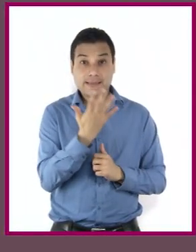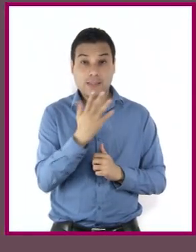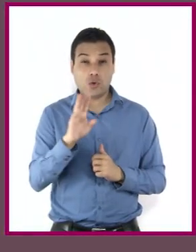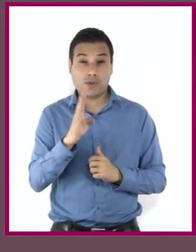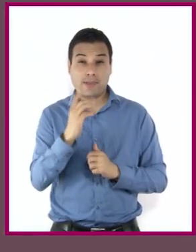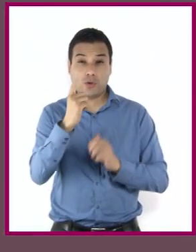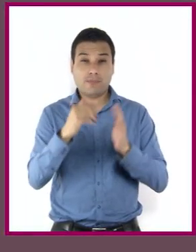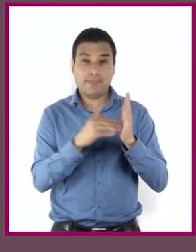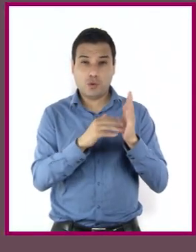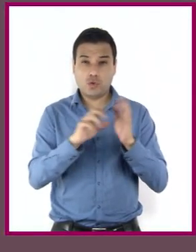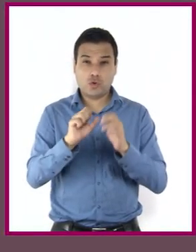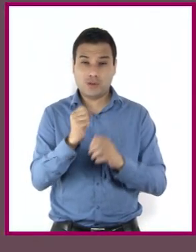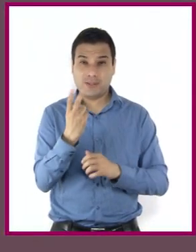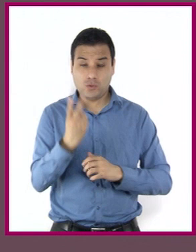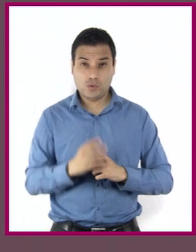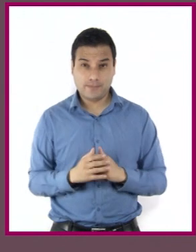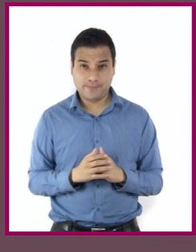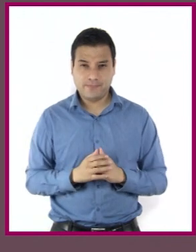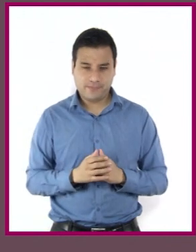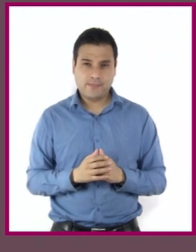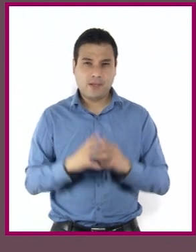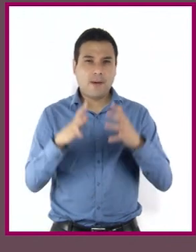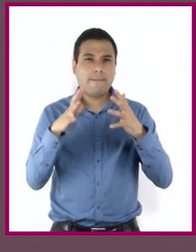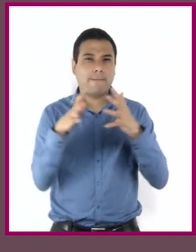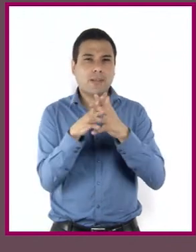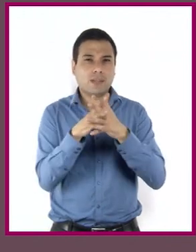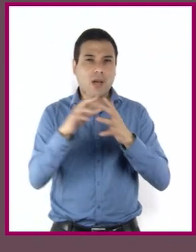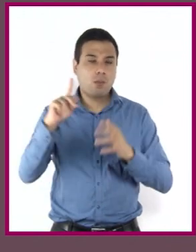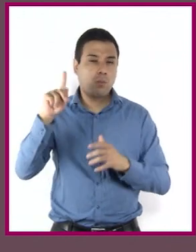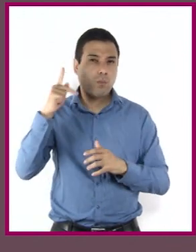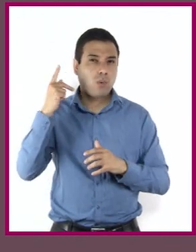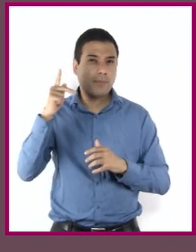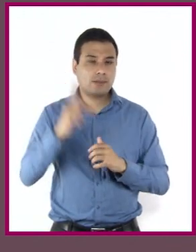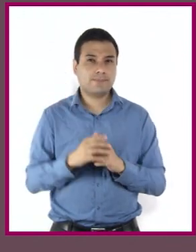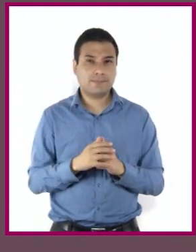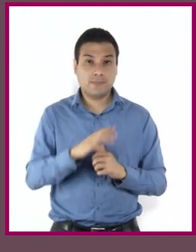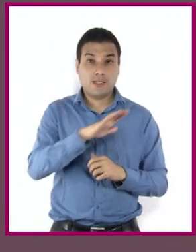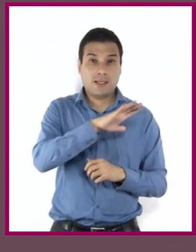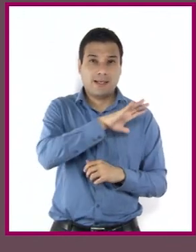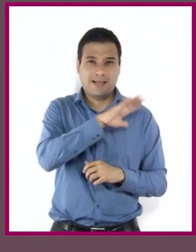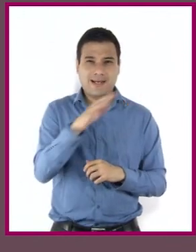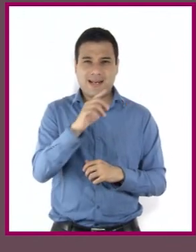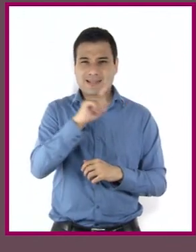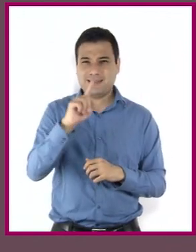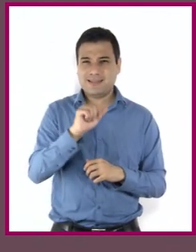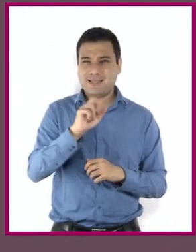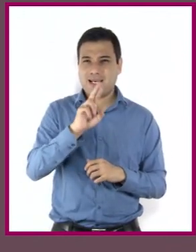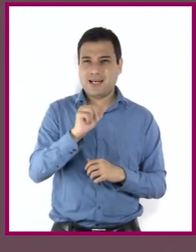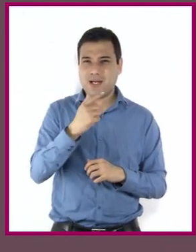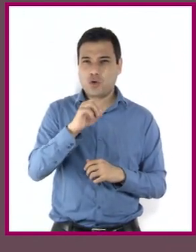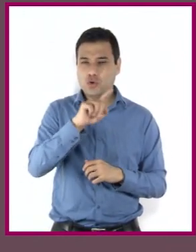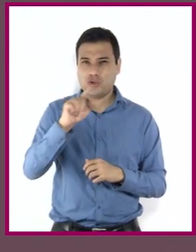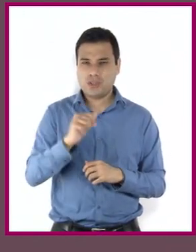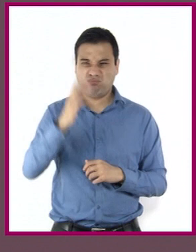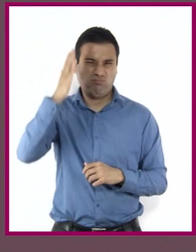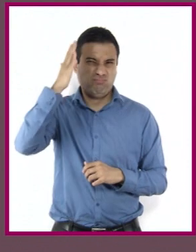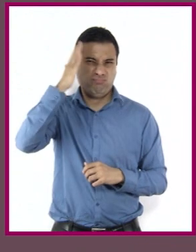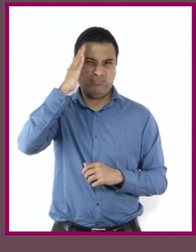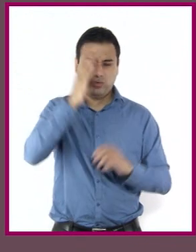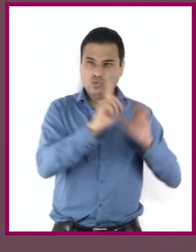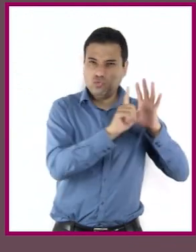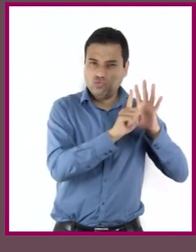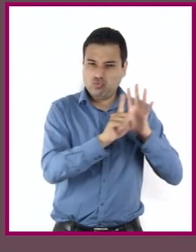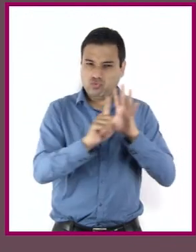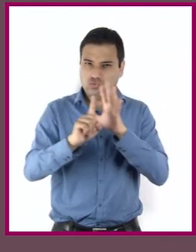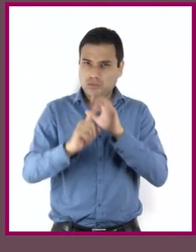de 1862 tuvo lugar la Batalla de Puebla, donde el general Ignacio Zaragoza, al frente del Ejército de